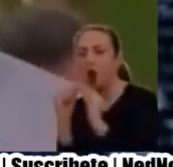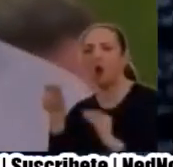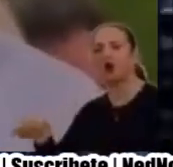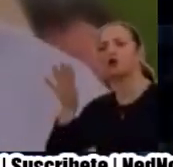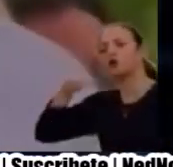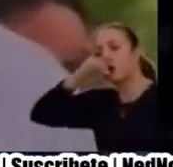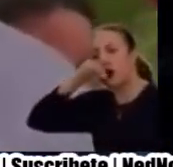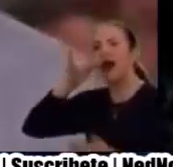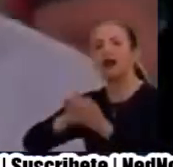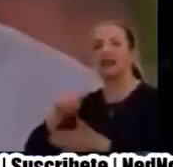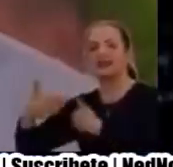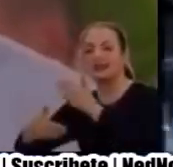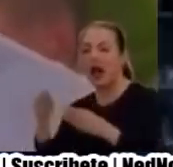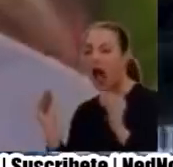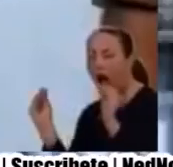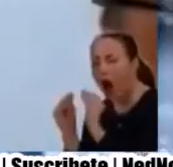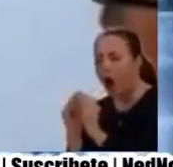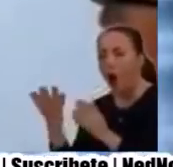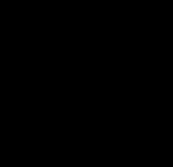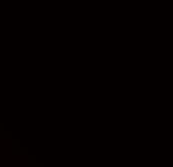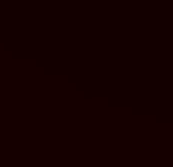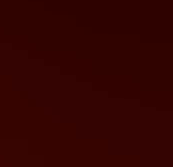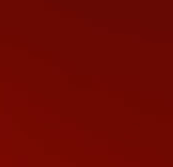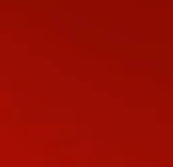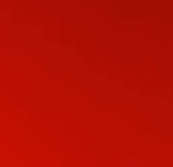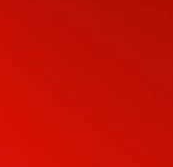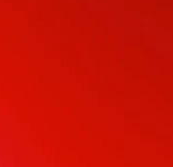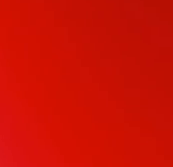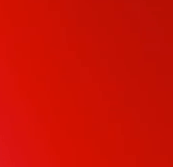pasa con saab ya el gobierno se pronunció